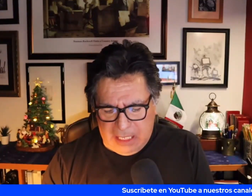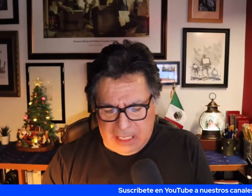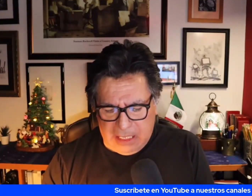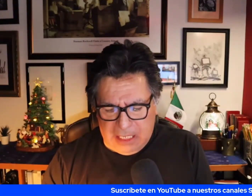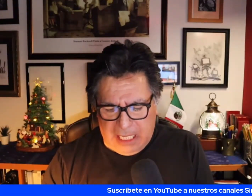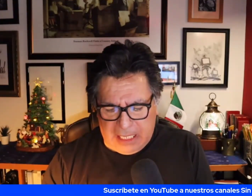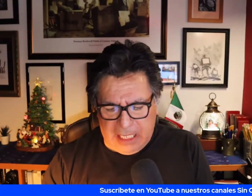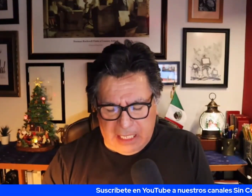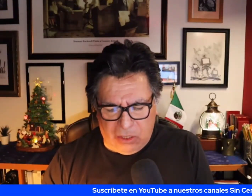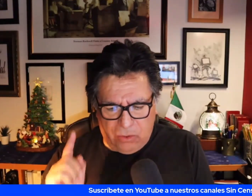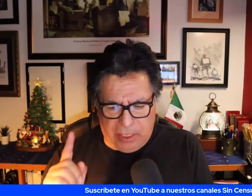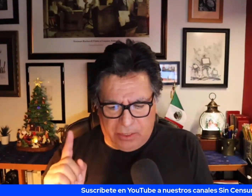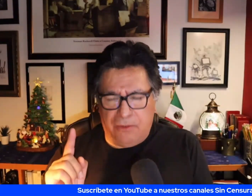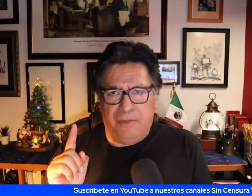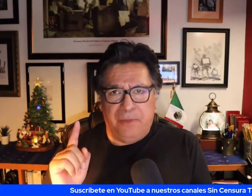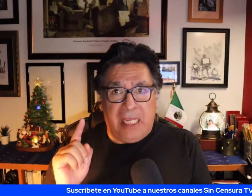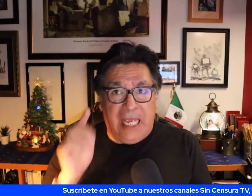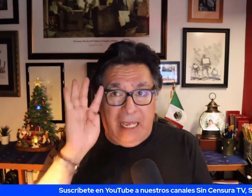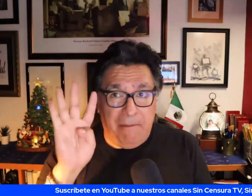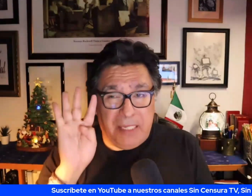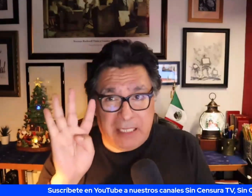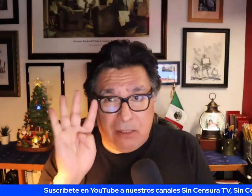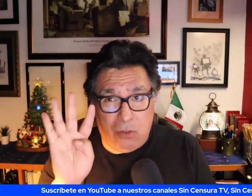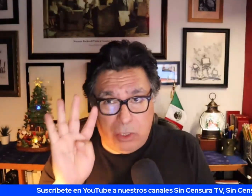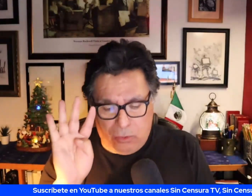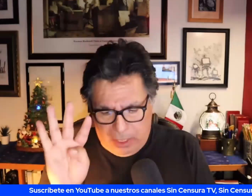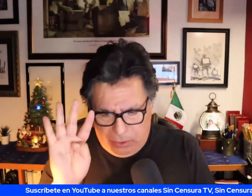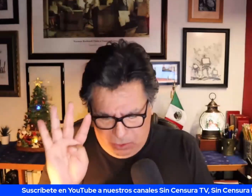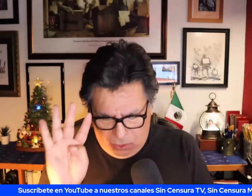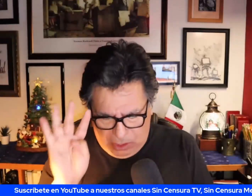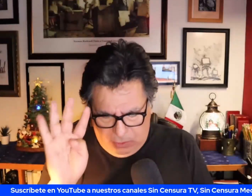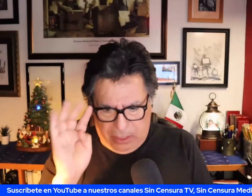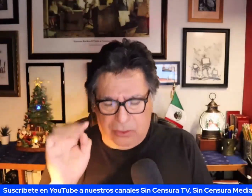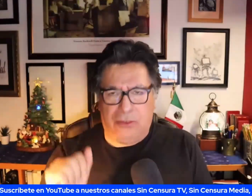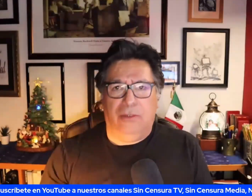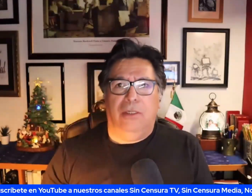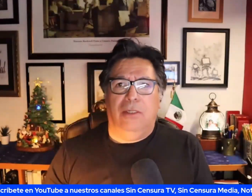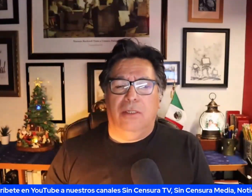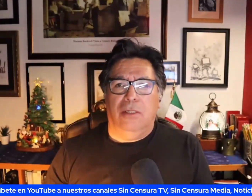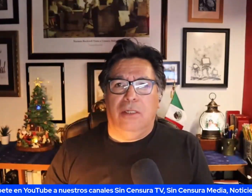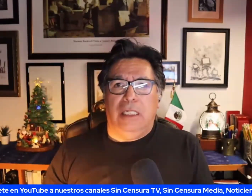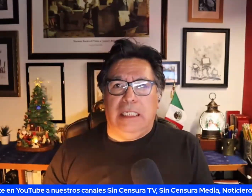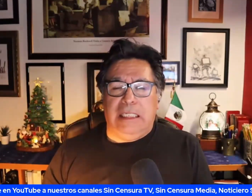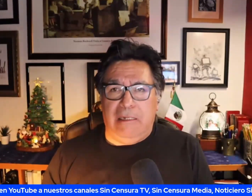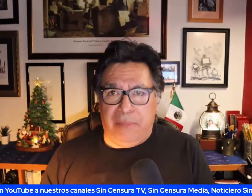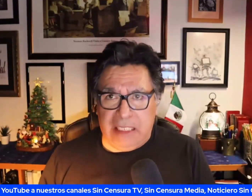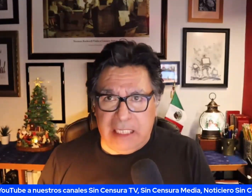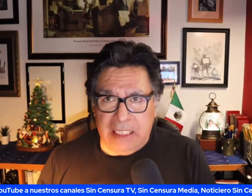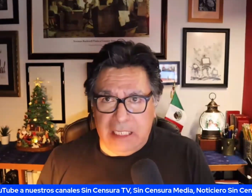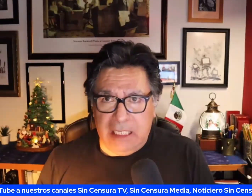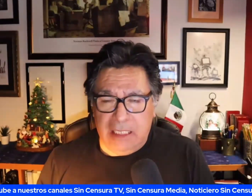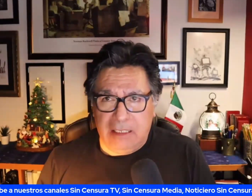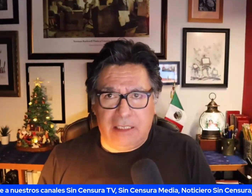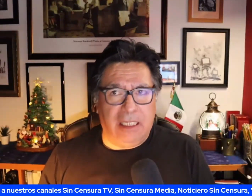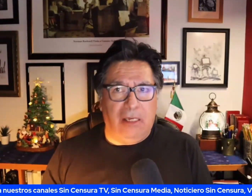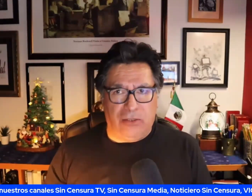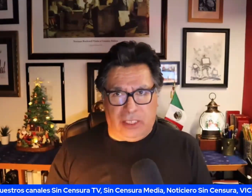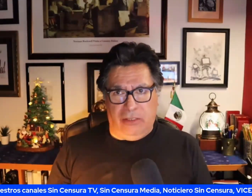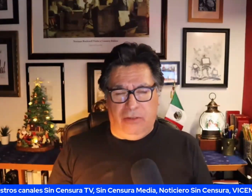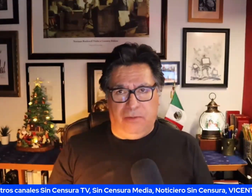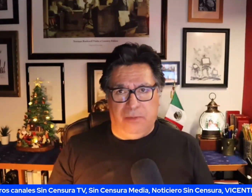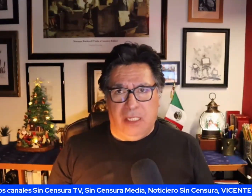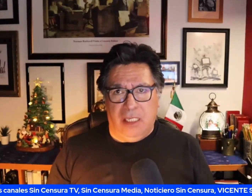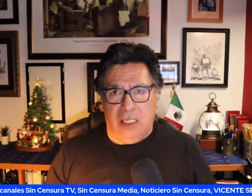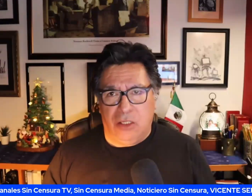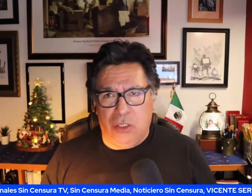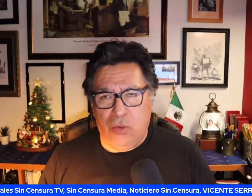quisiera arrancar con esto. Han pasado 4 años, y el presidente sigue